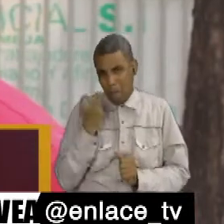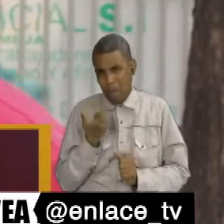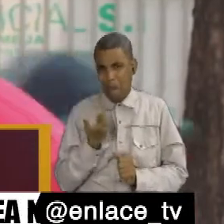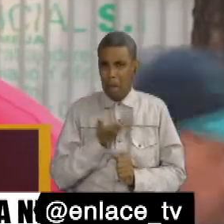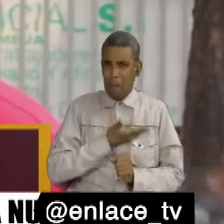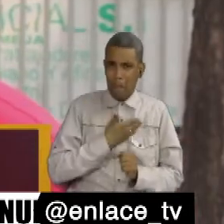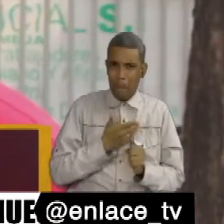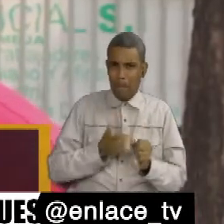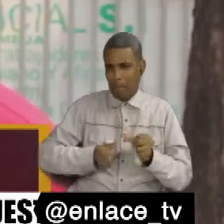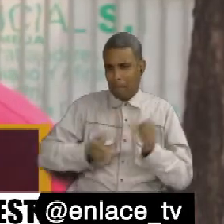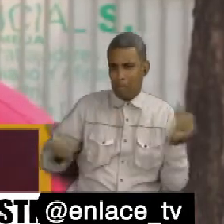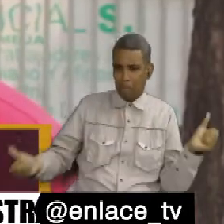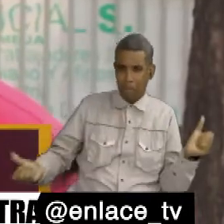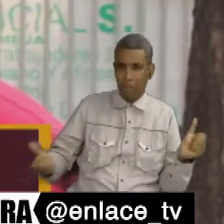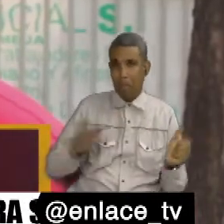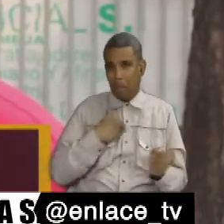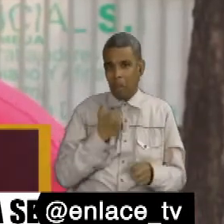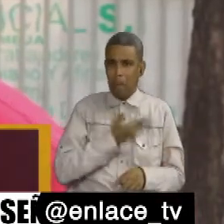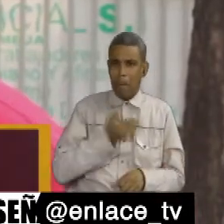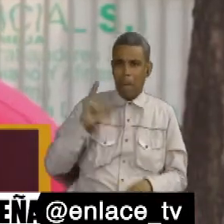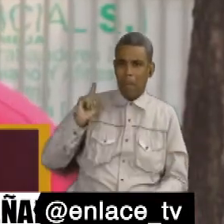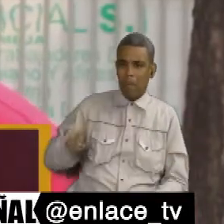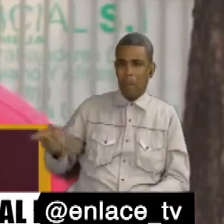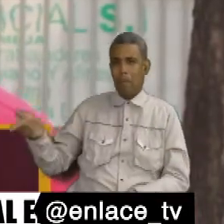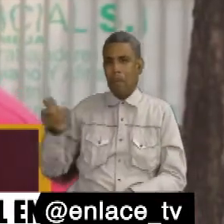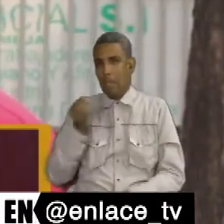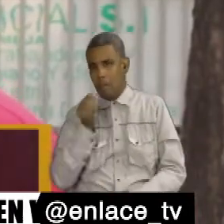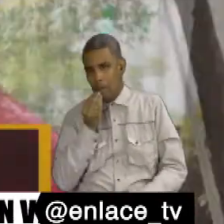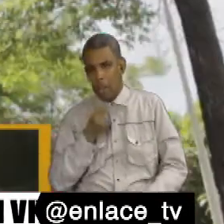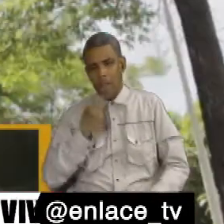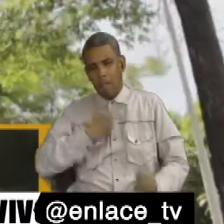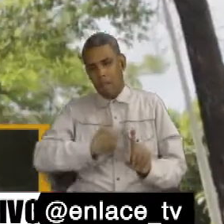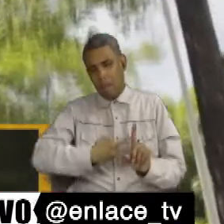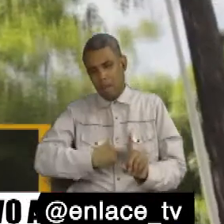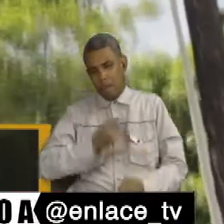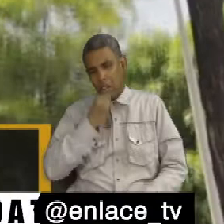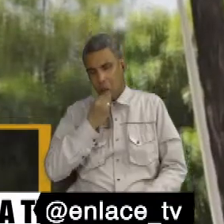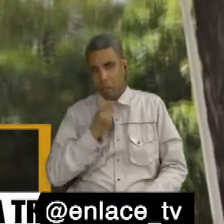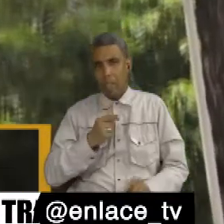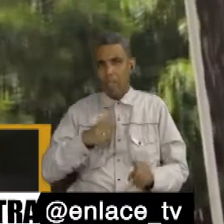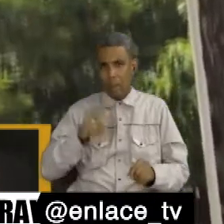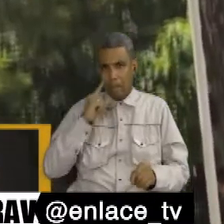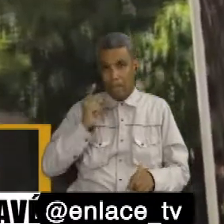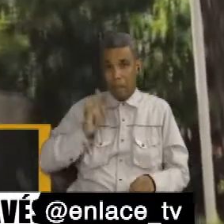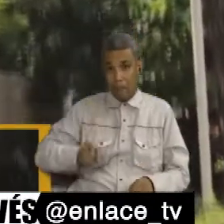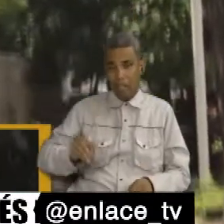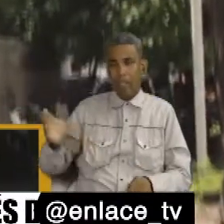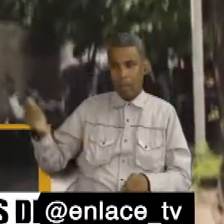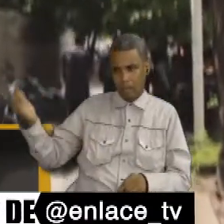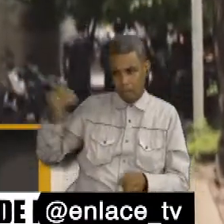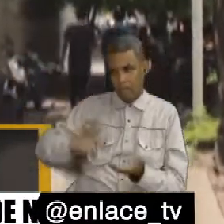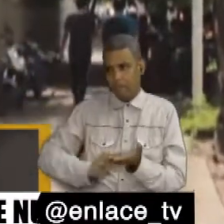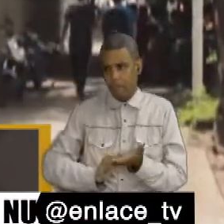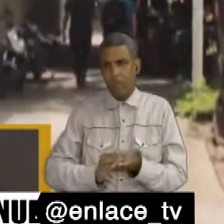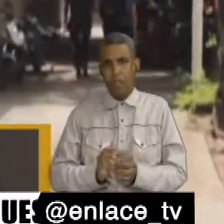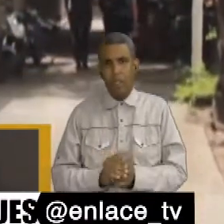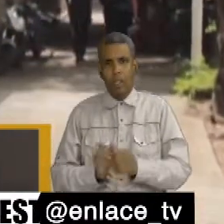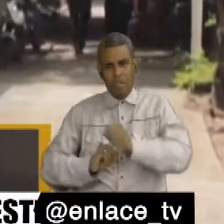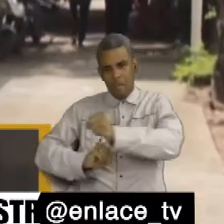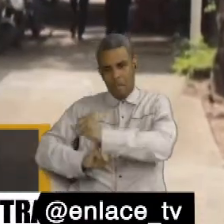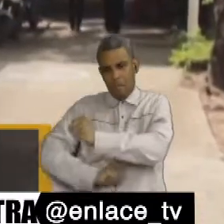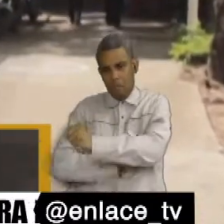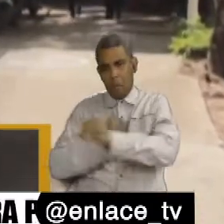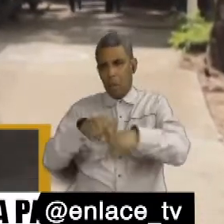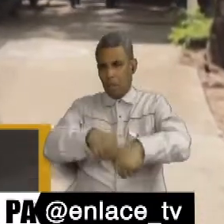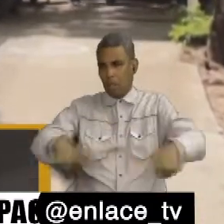y incidentes de tutela de salud y tutelas de salud. Arreglo a la planta física, aumento en salarios